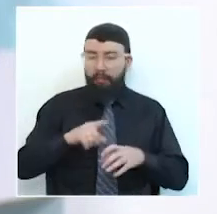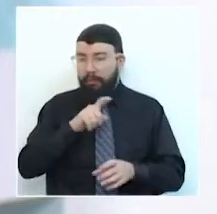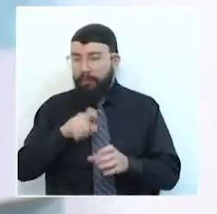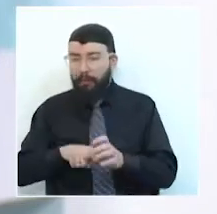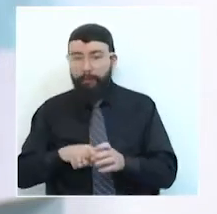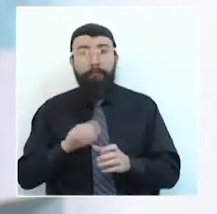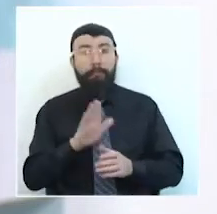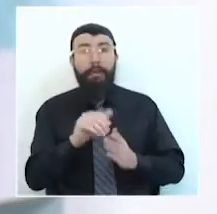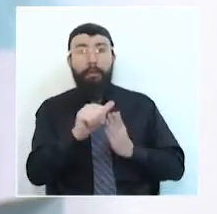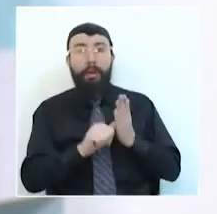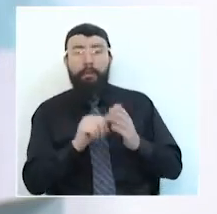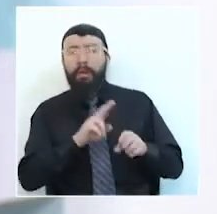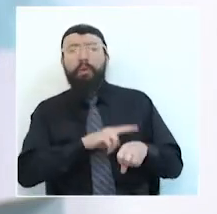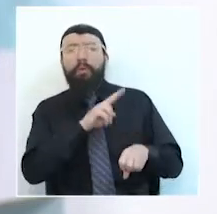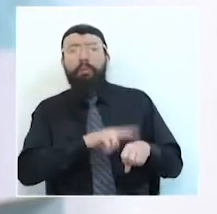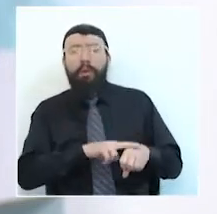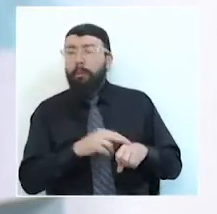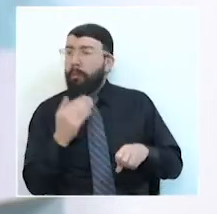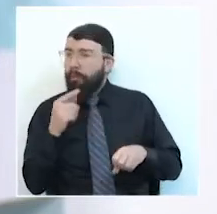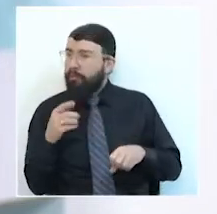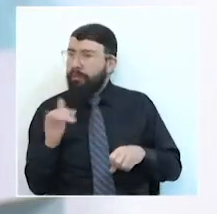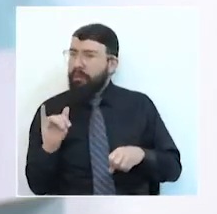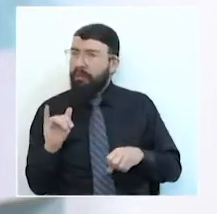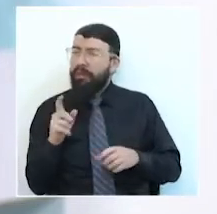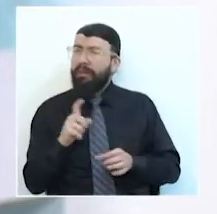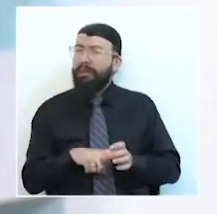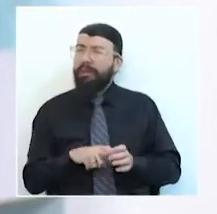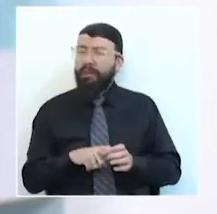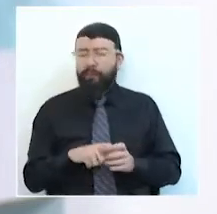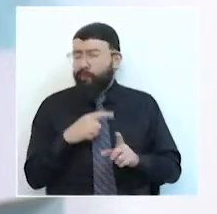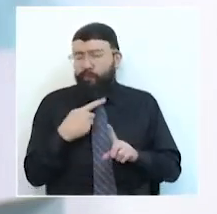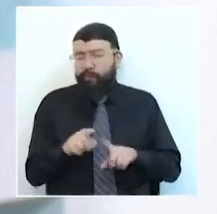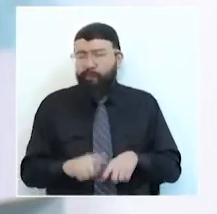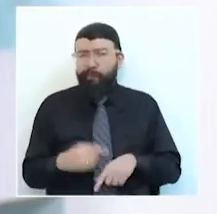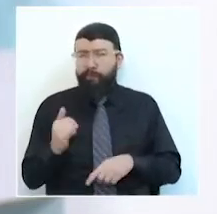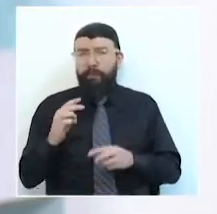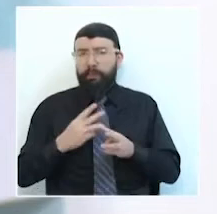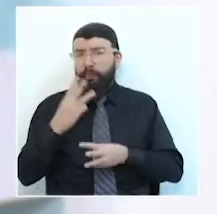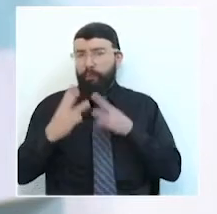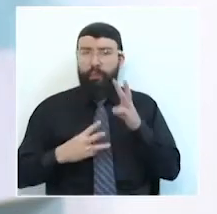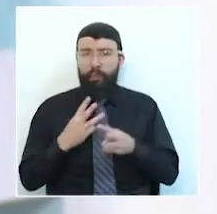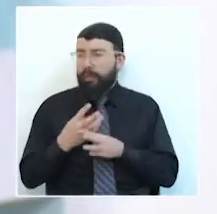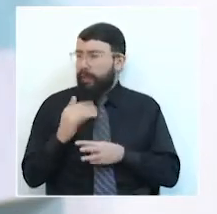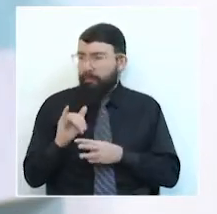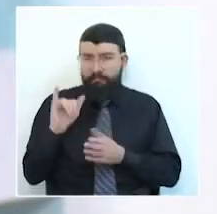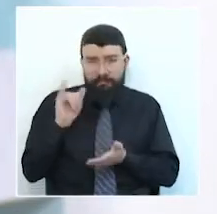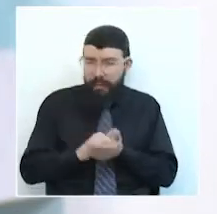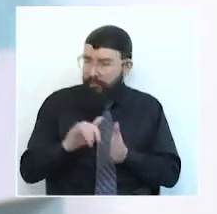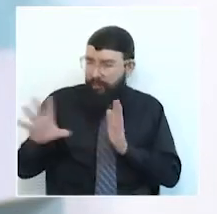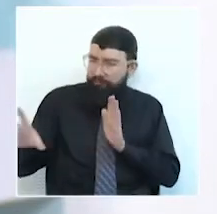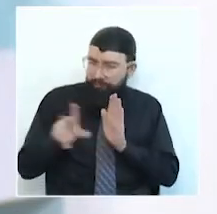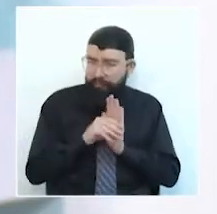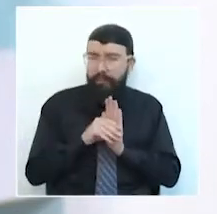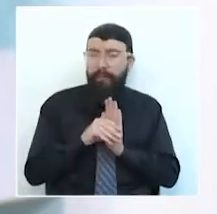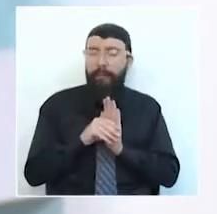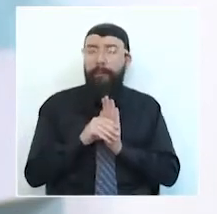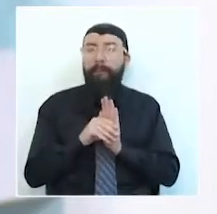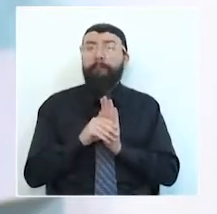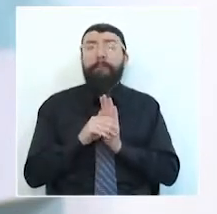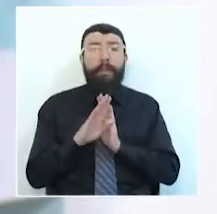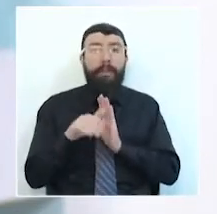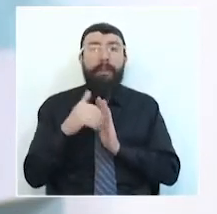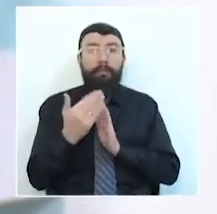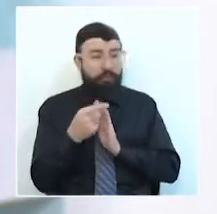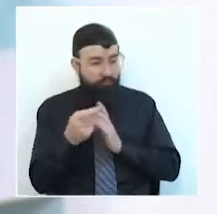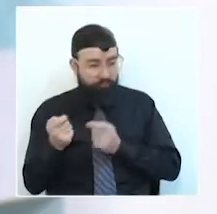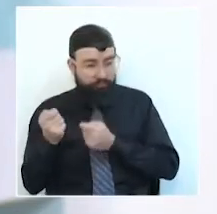programas normales como ya se está haciendo en muchas partes del mundo y después al cliente